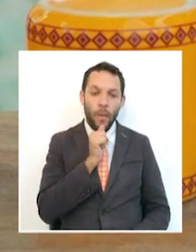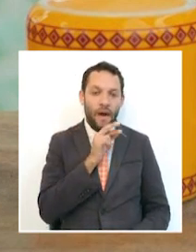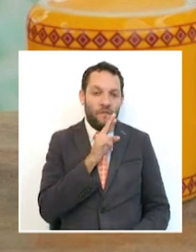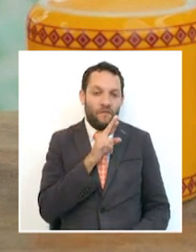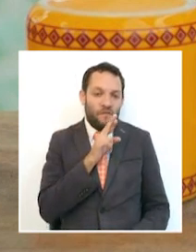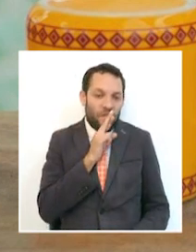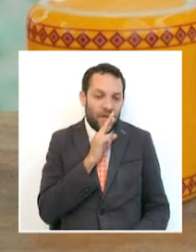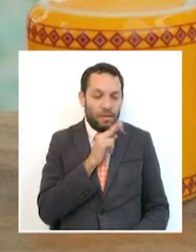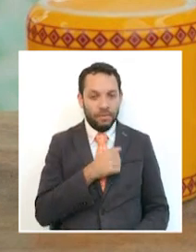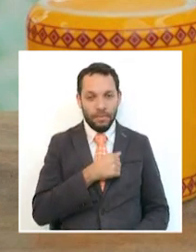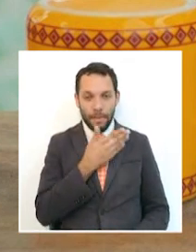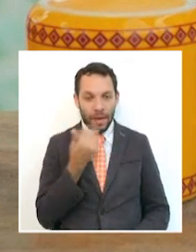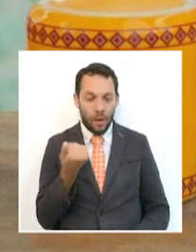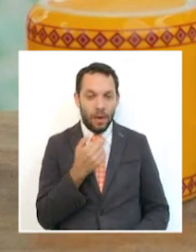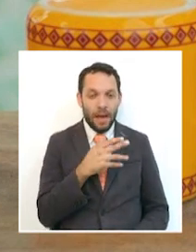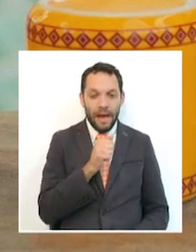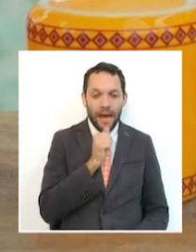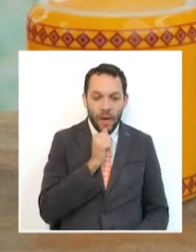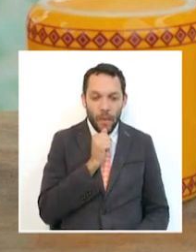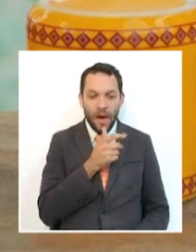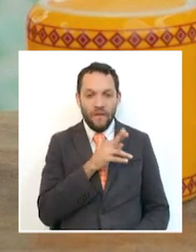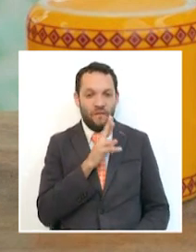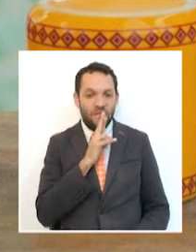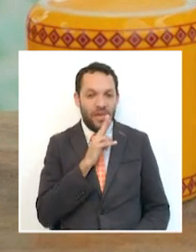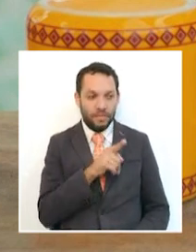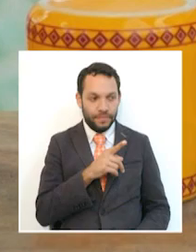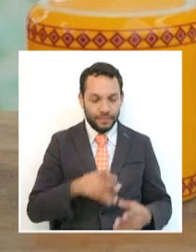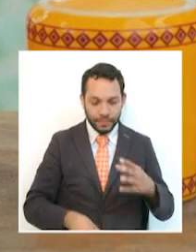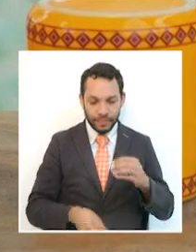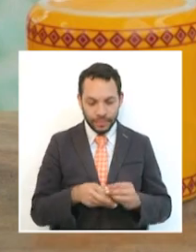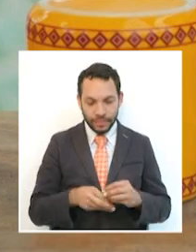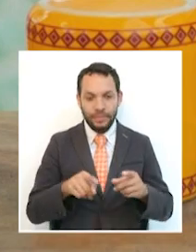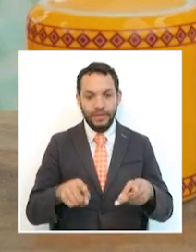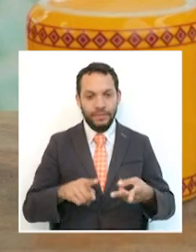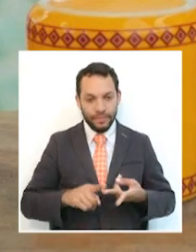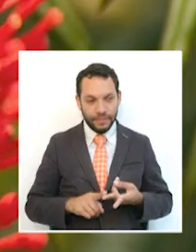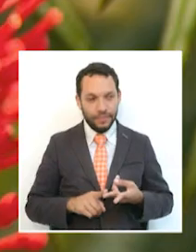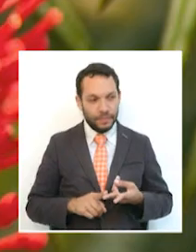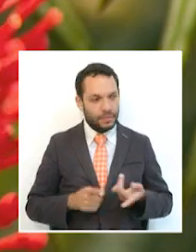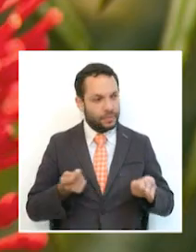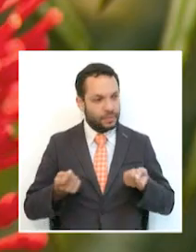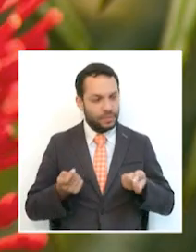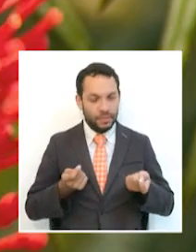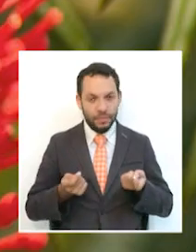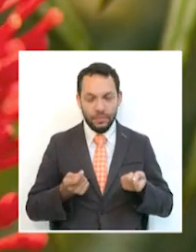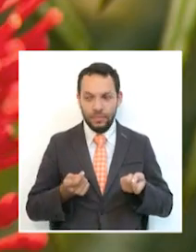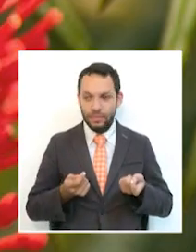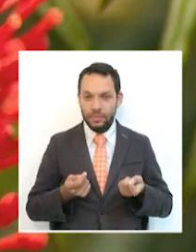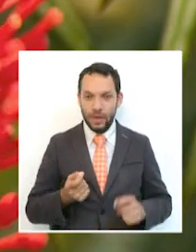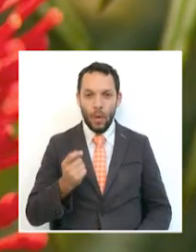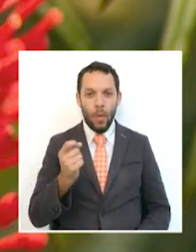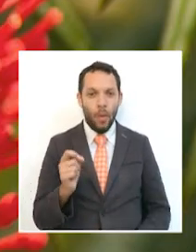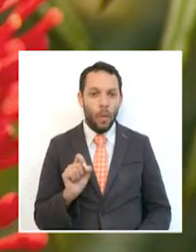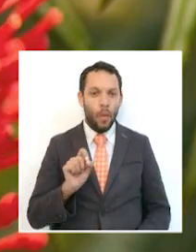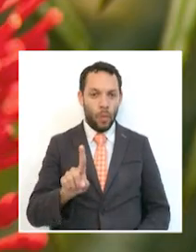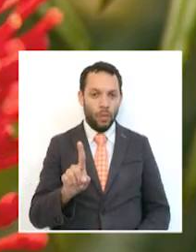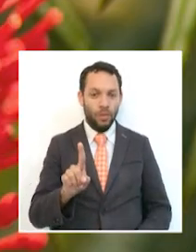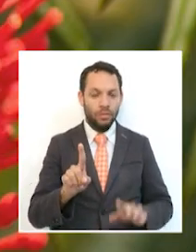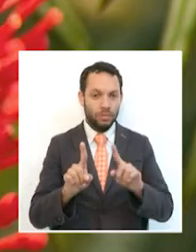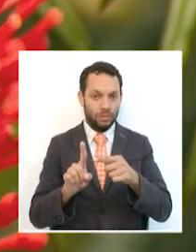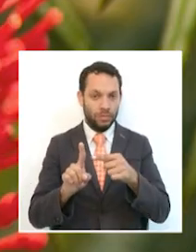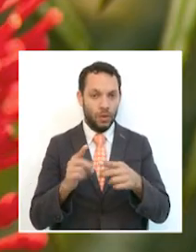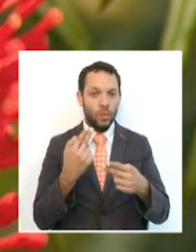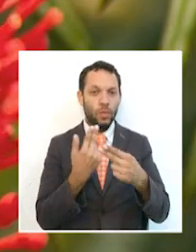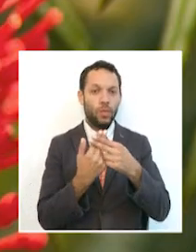ahí terminamos primero manejar el tema de los pies si ve el amal aquí -en ayurveda es el número uno el que más contiene polifenoles si ve